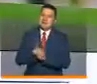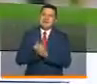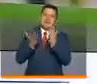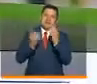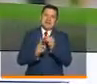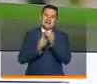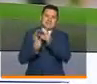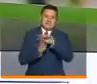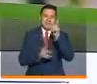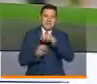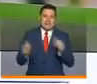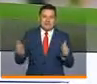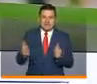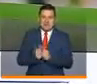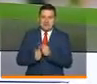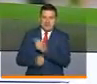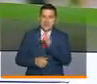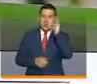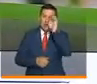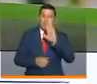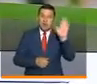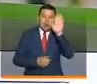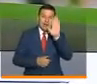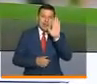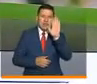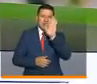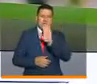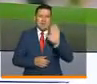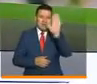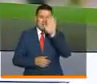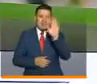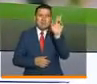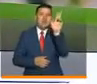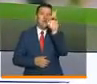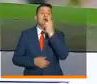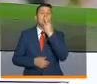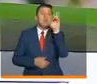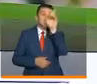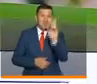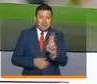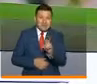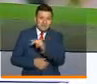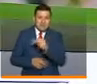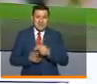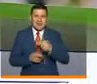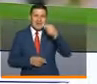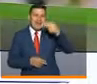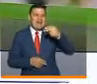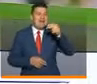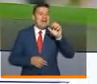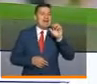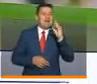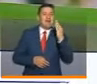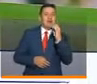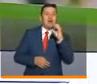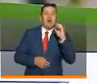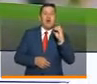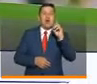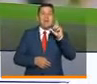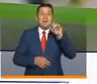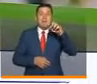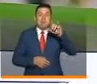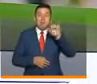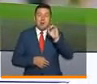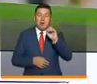Y también está con nosotros el señor gobernador del departamento de Sucre, Héctor Olimpo Espinosa.